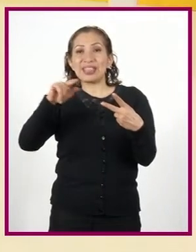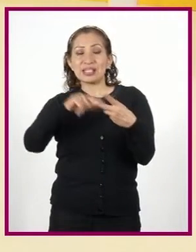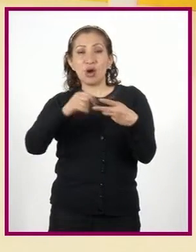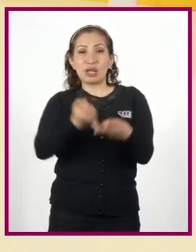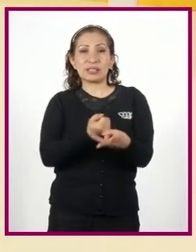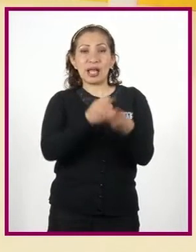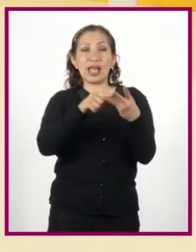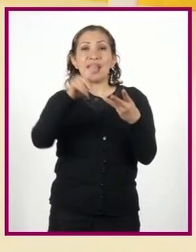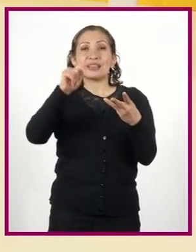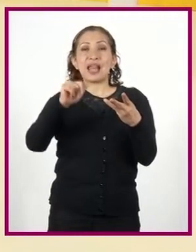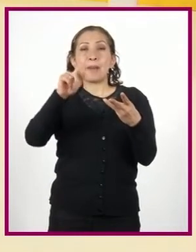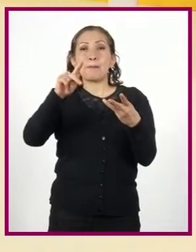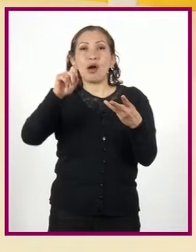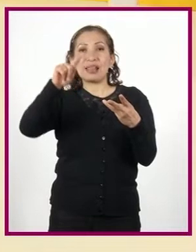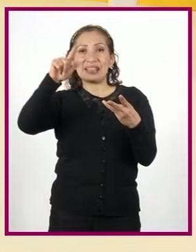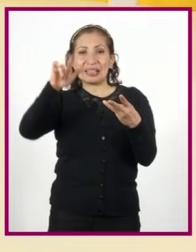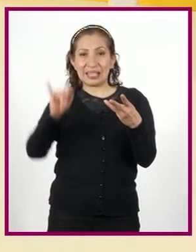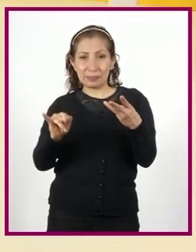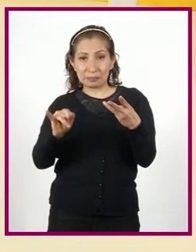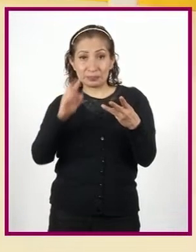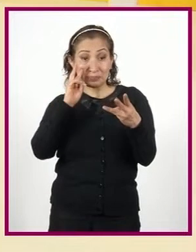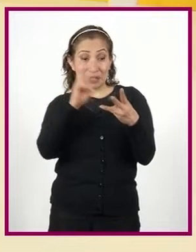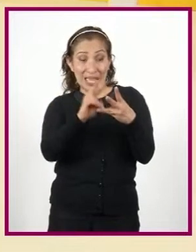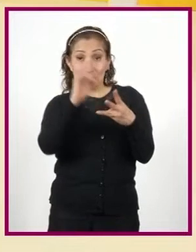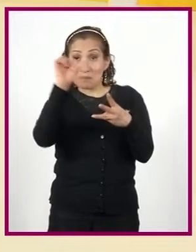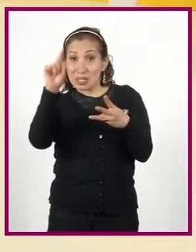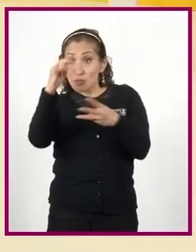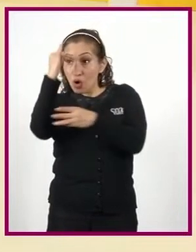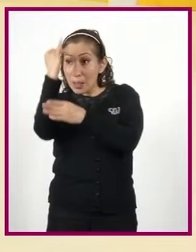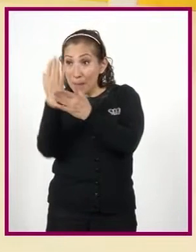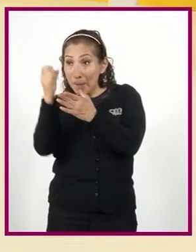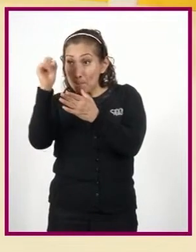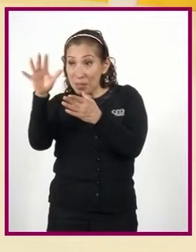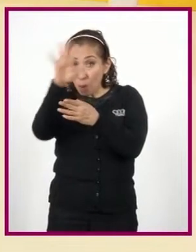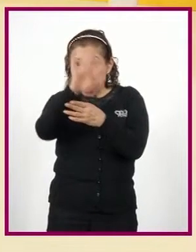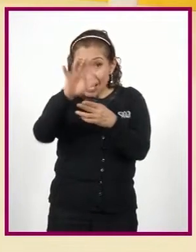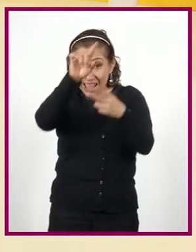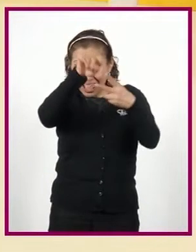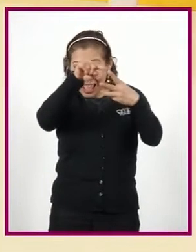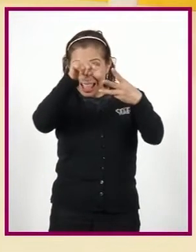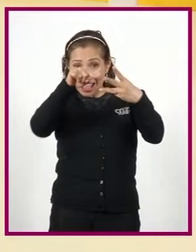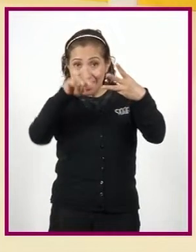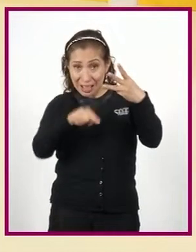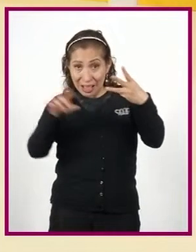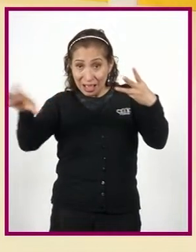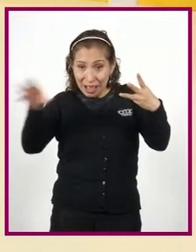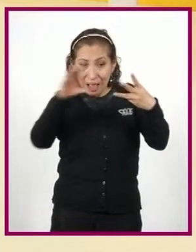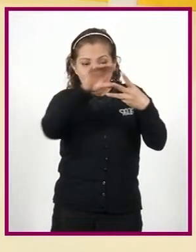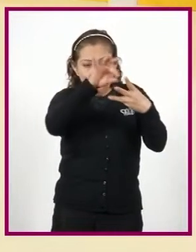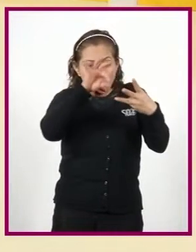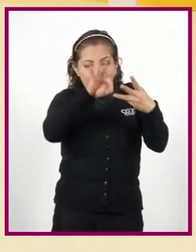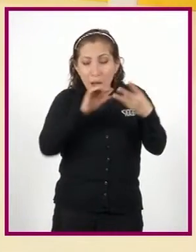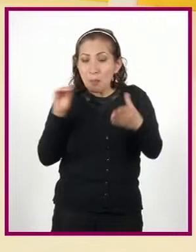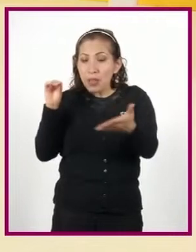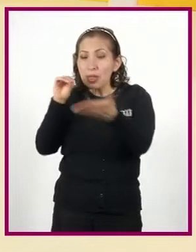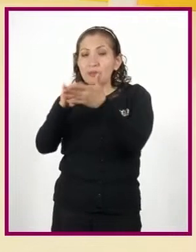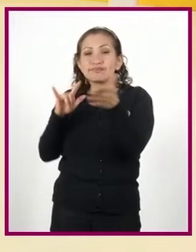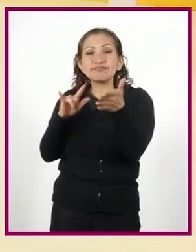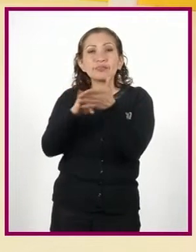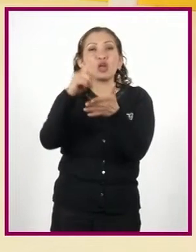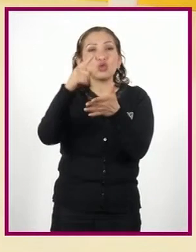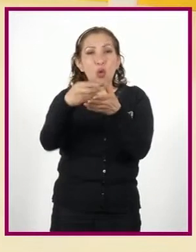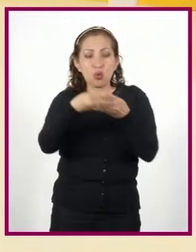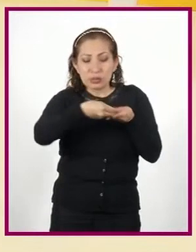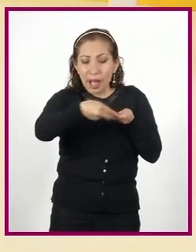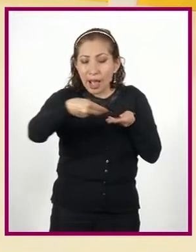o tlacotli. Imágenes alusivas a los ámbitos anteriormente referidos pueden también ilustrar sus